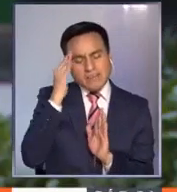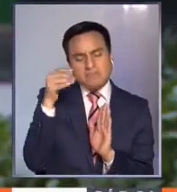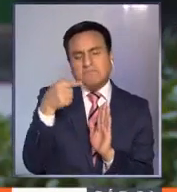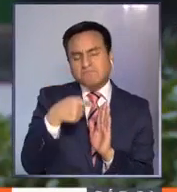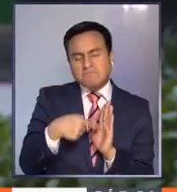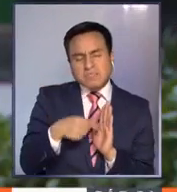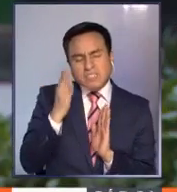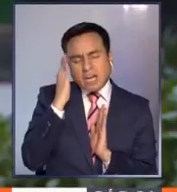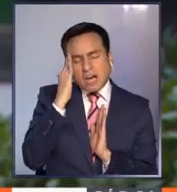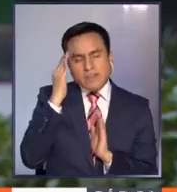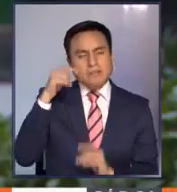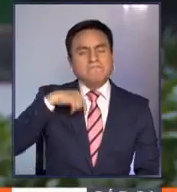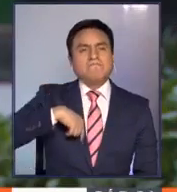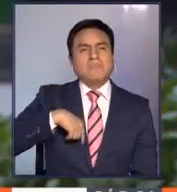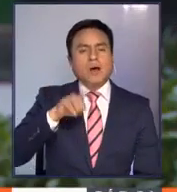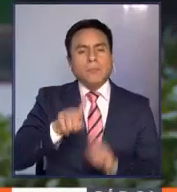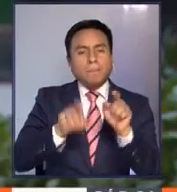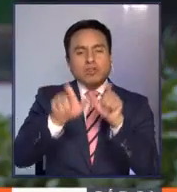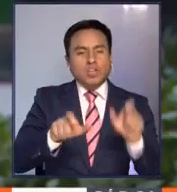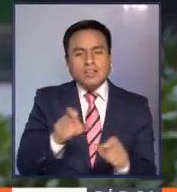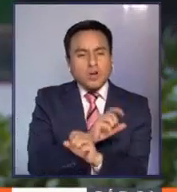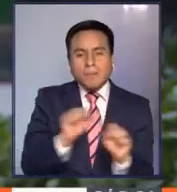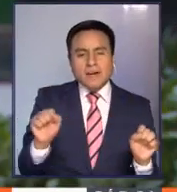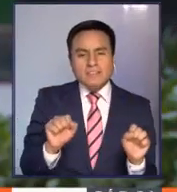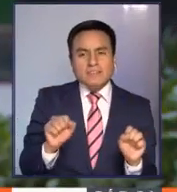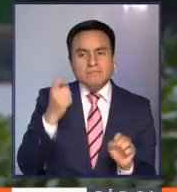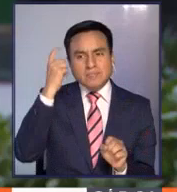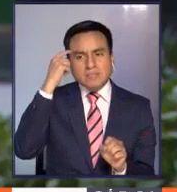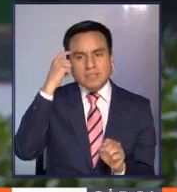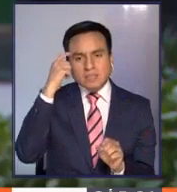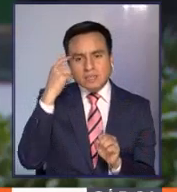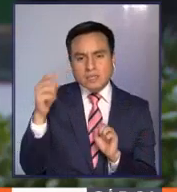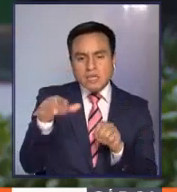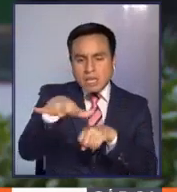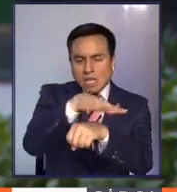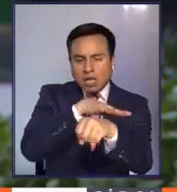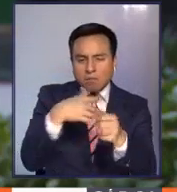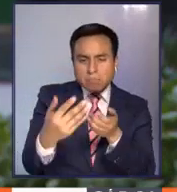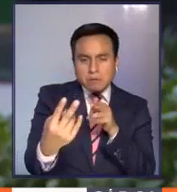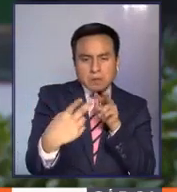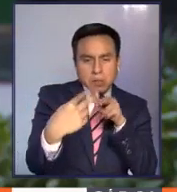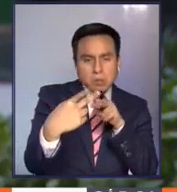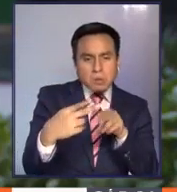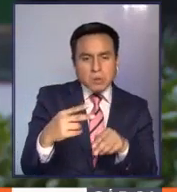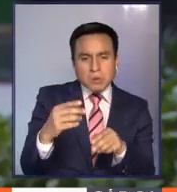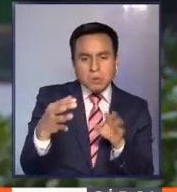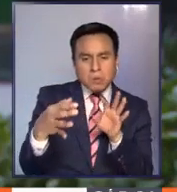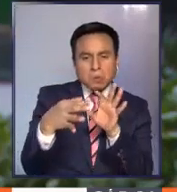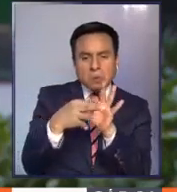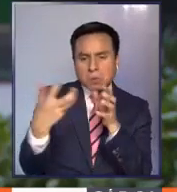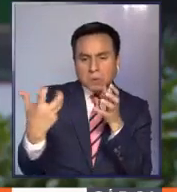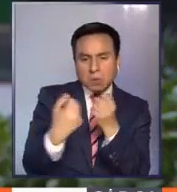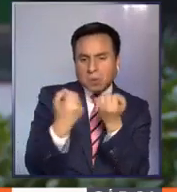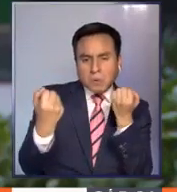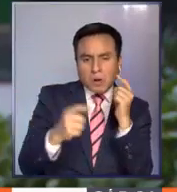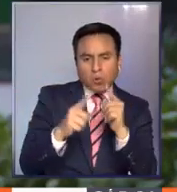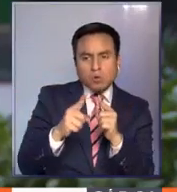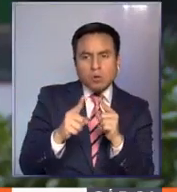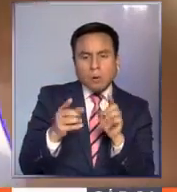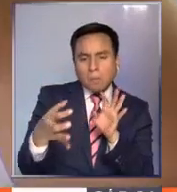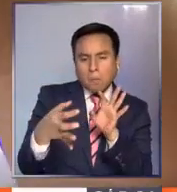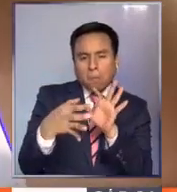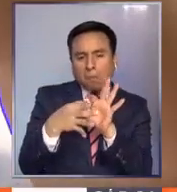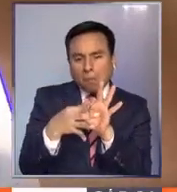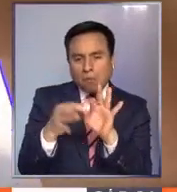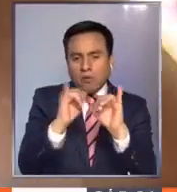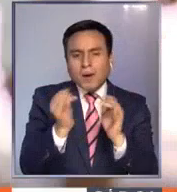Y debo reconocer que hay personas que no son capaces necesariamente de leer el clima y si ese horno está para este tipo de